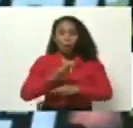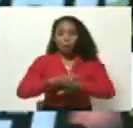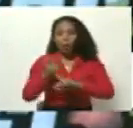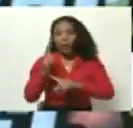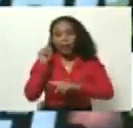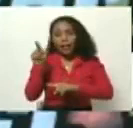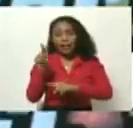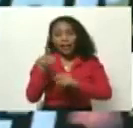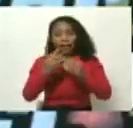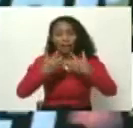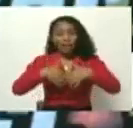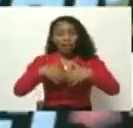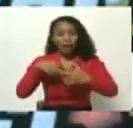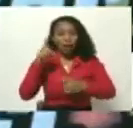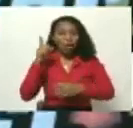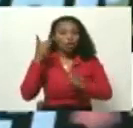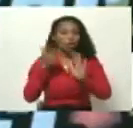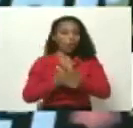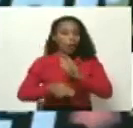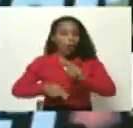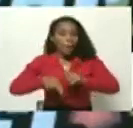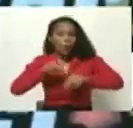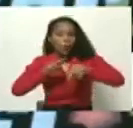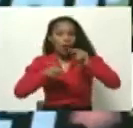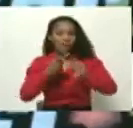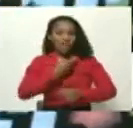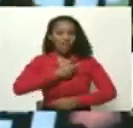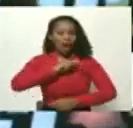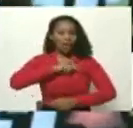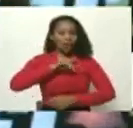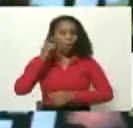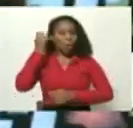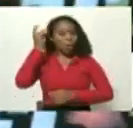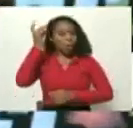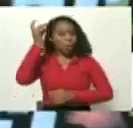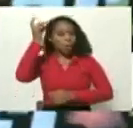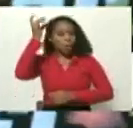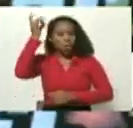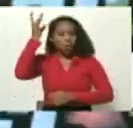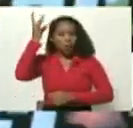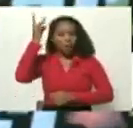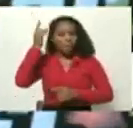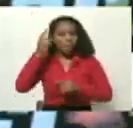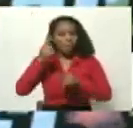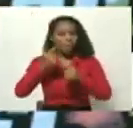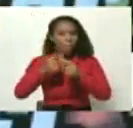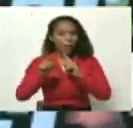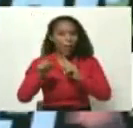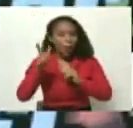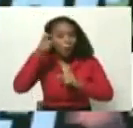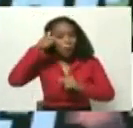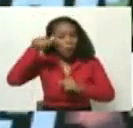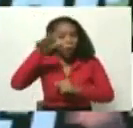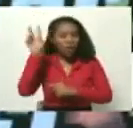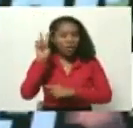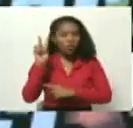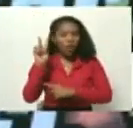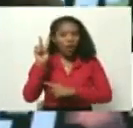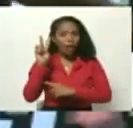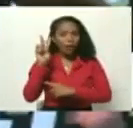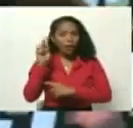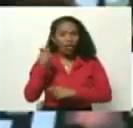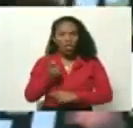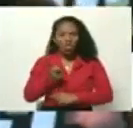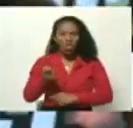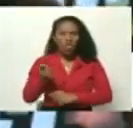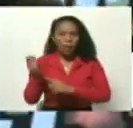fue fabricado sobre la mentira, sobre lo fake. Subestimó nada más y nada menos que al pueblo de Venezuela,